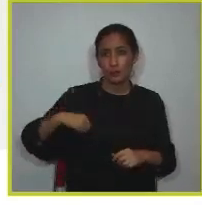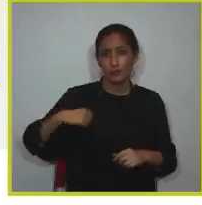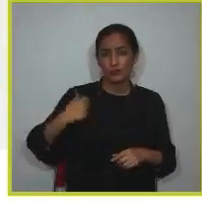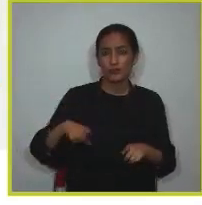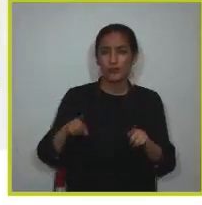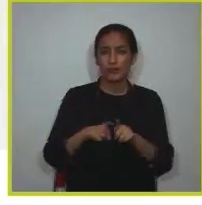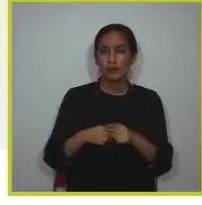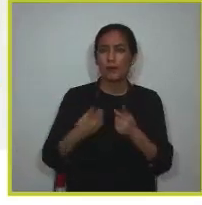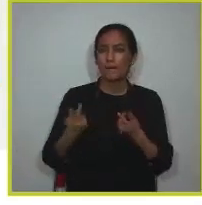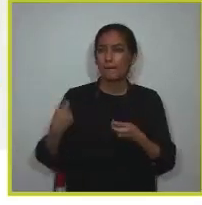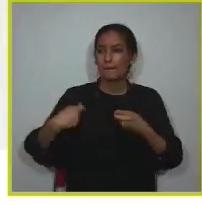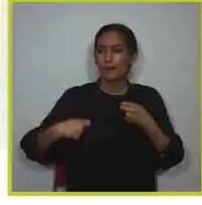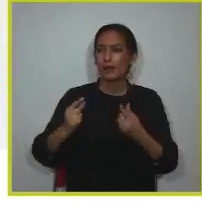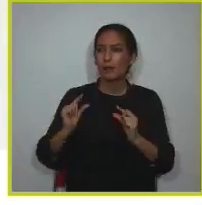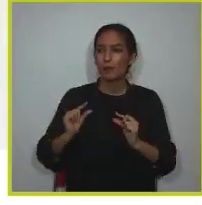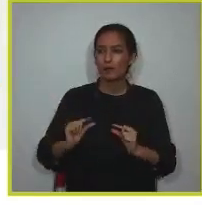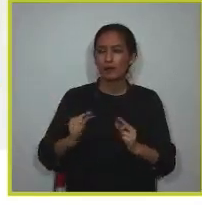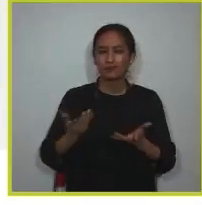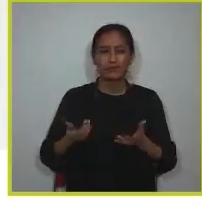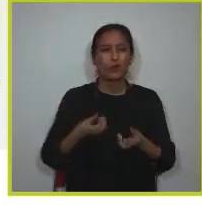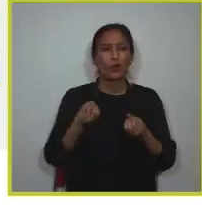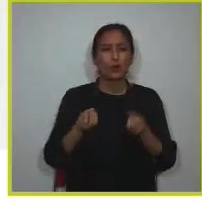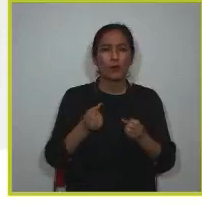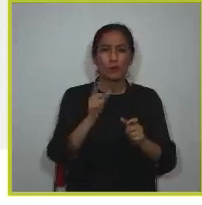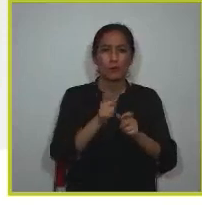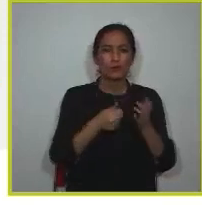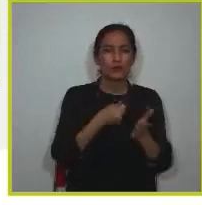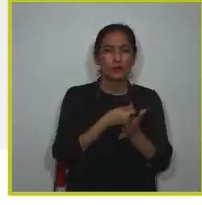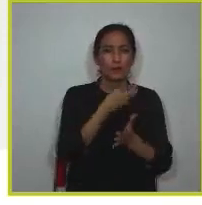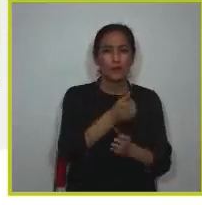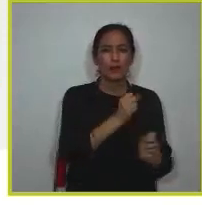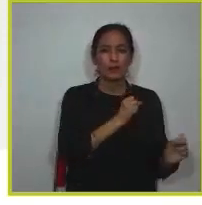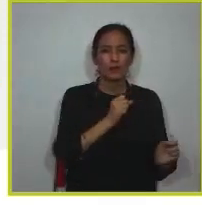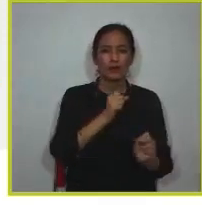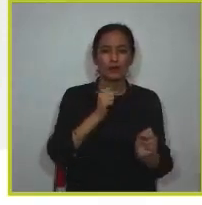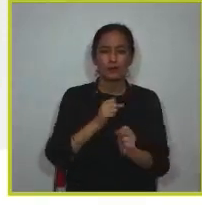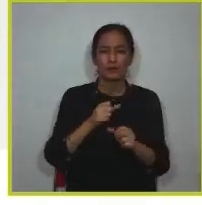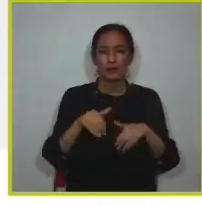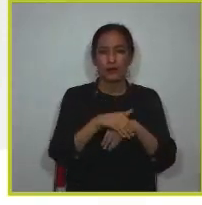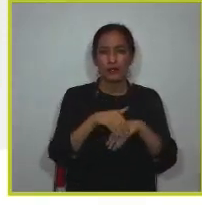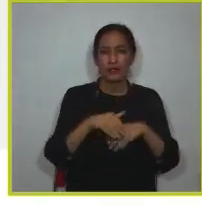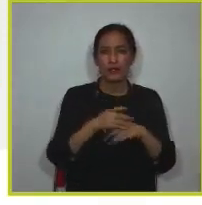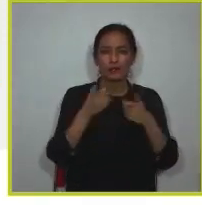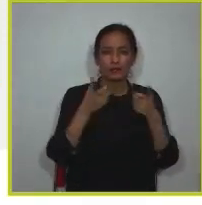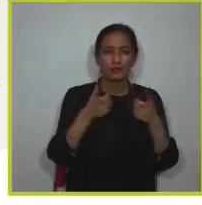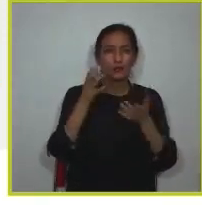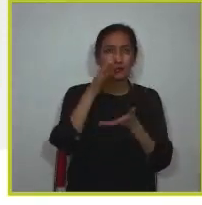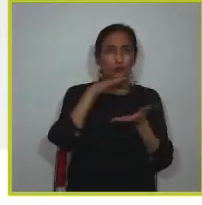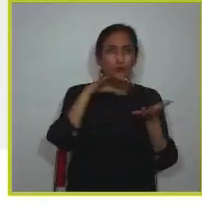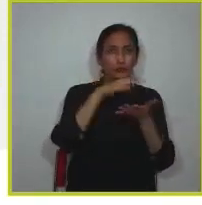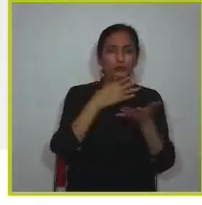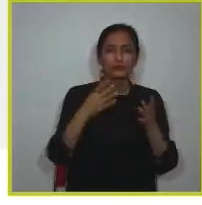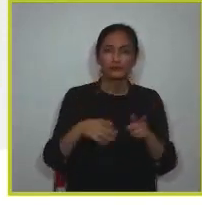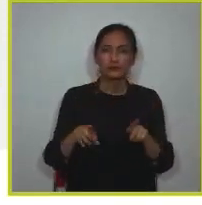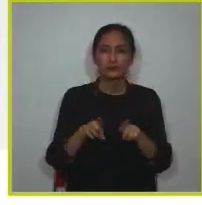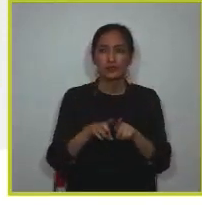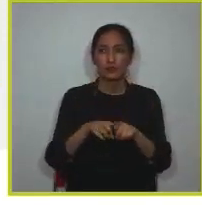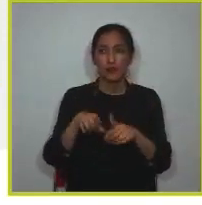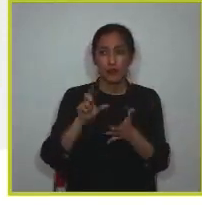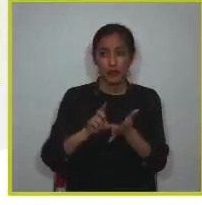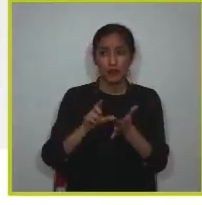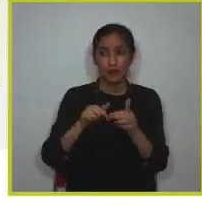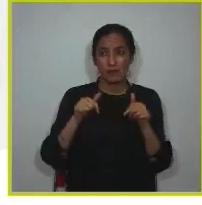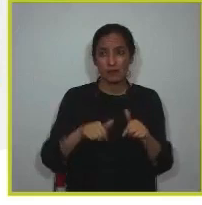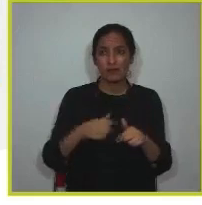tengan pocos recursos para contratar gente para que mejoren sus funciones en materia de fiscalización ambiental Si eso ocurre en Lima